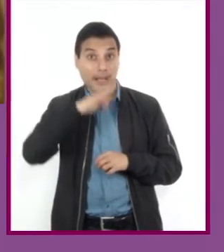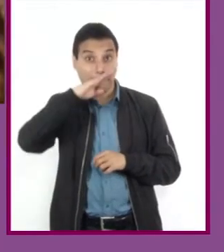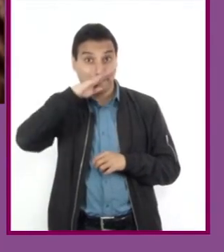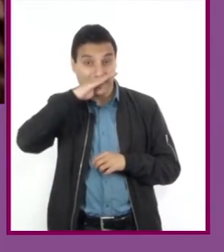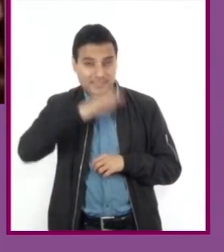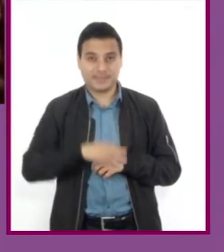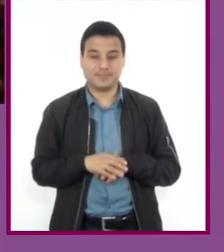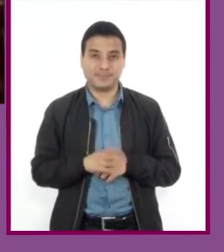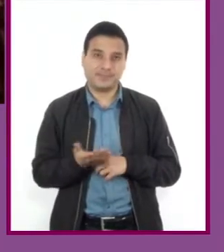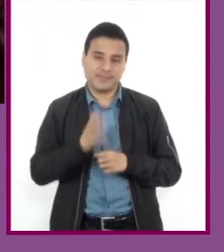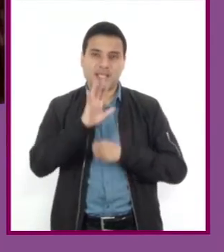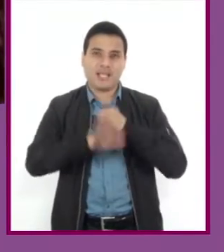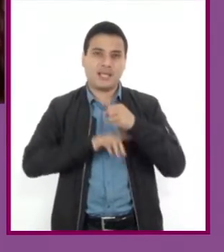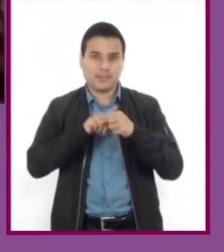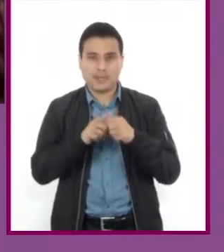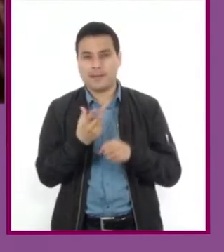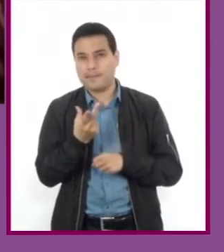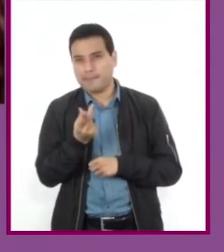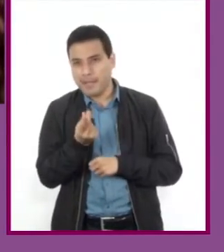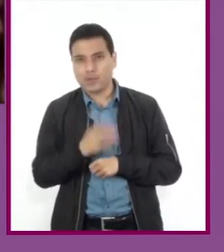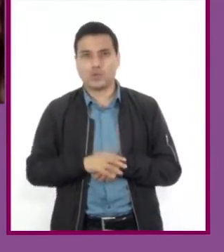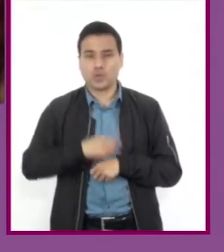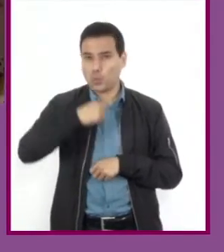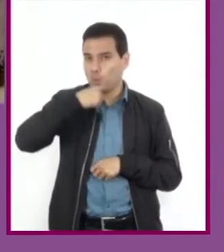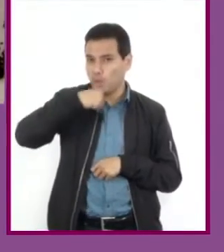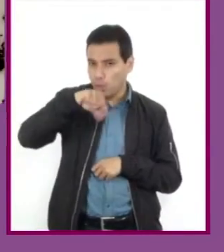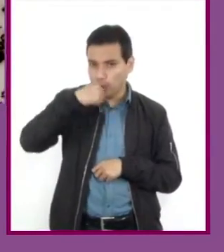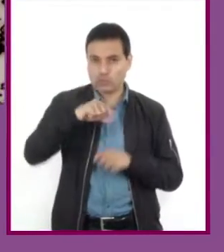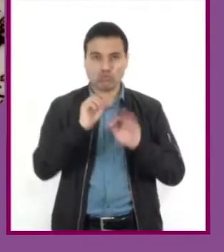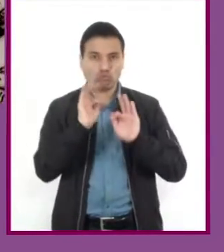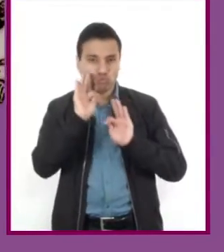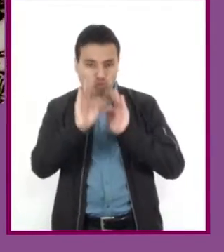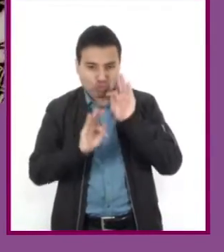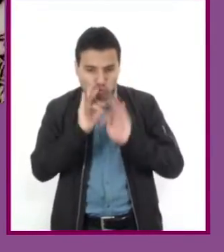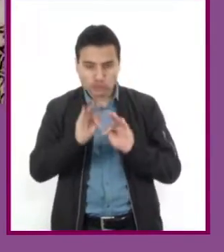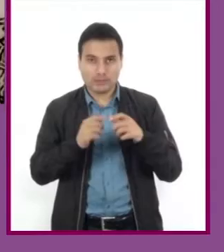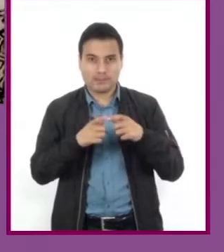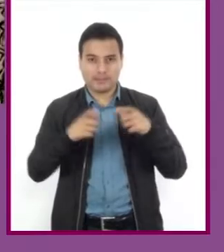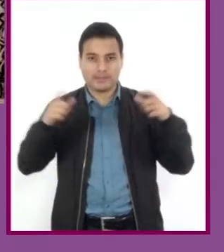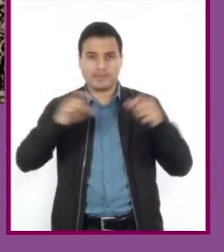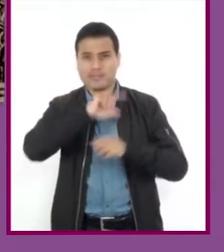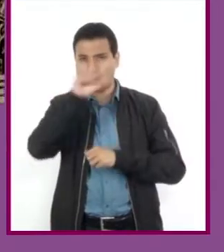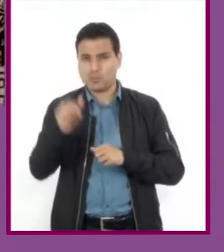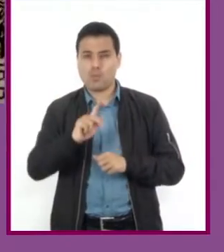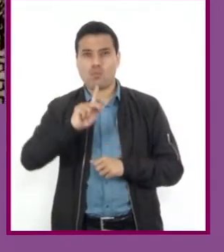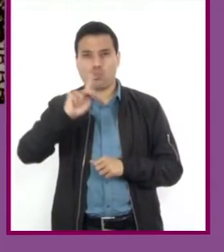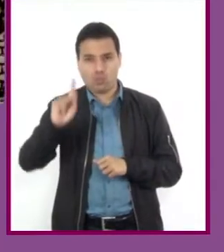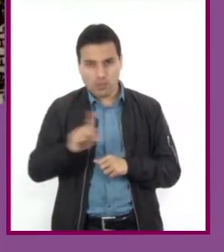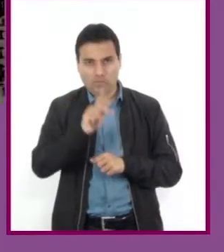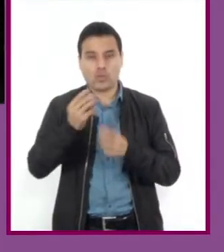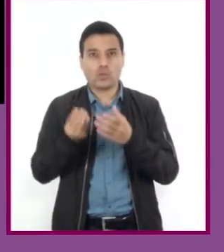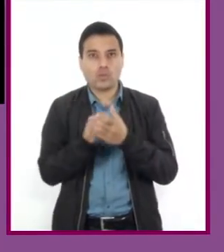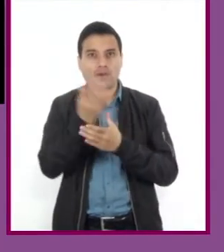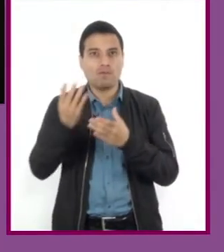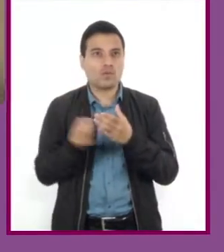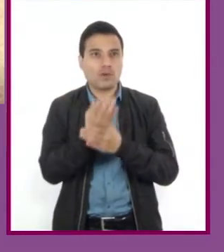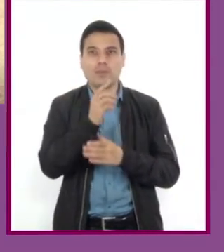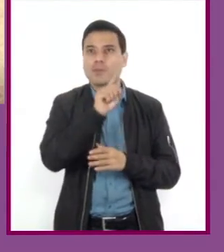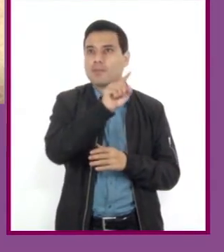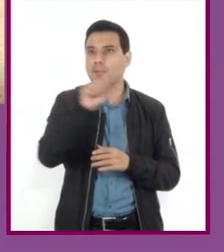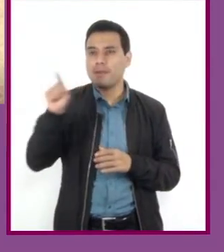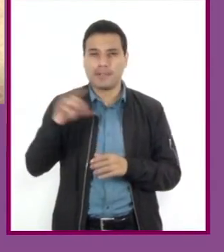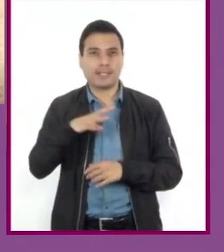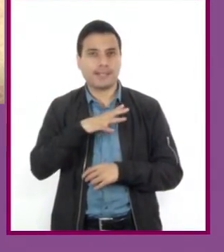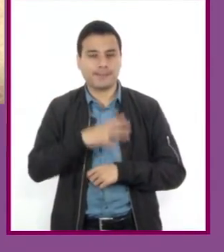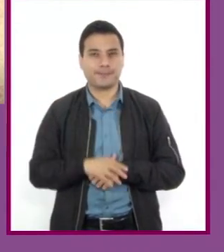y animales como perros y guajolotes, lo que originó el asentamiento de aldeas permanentes.